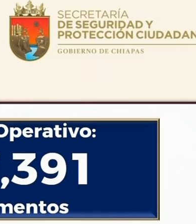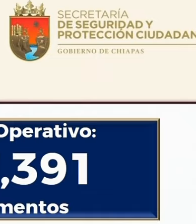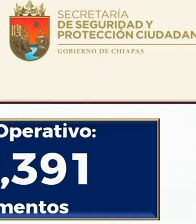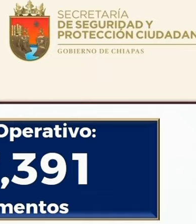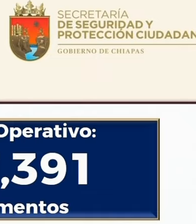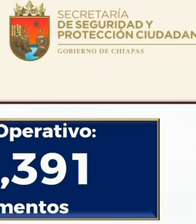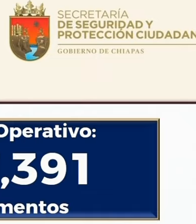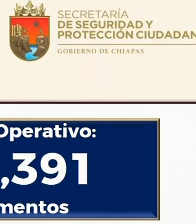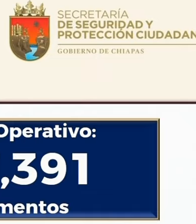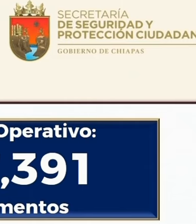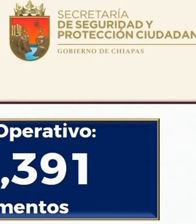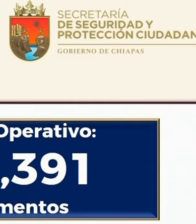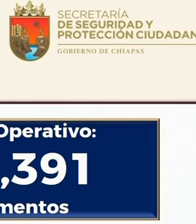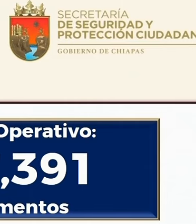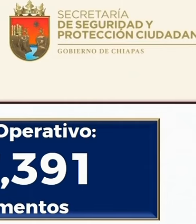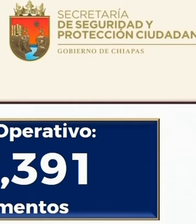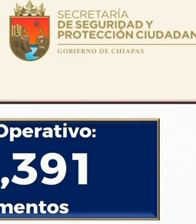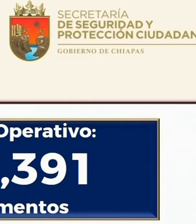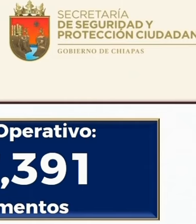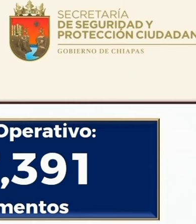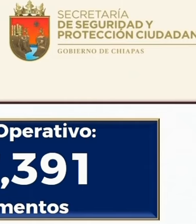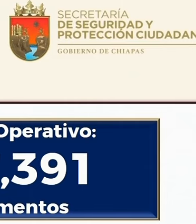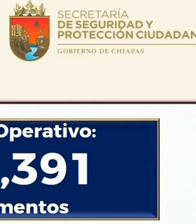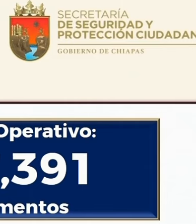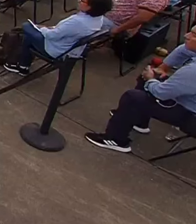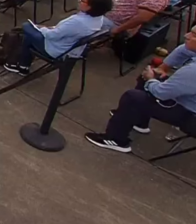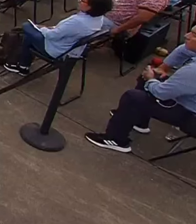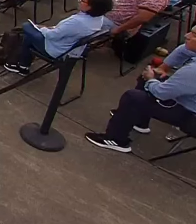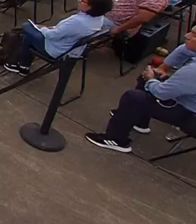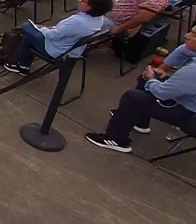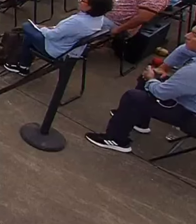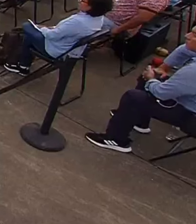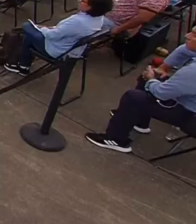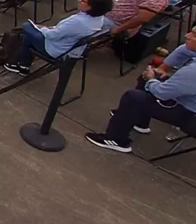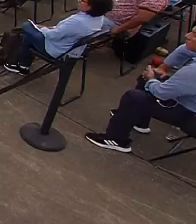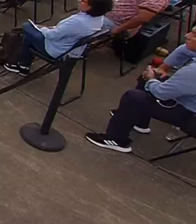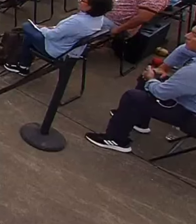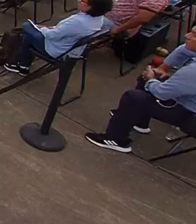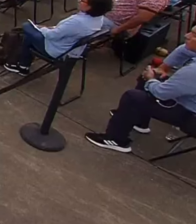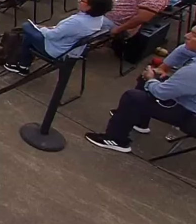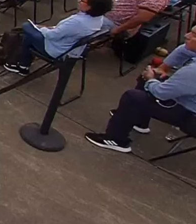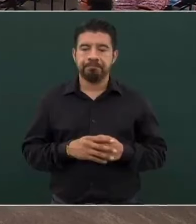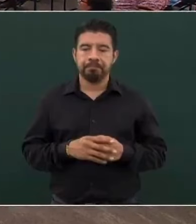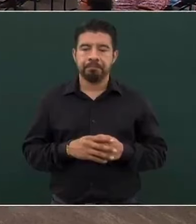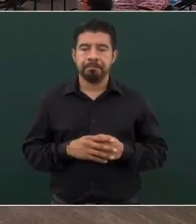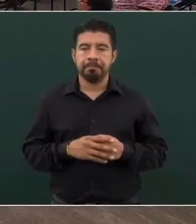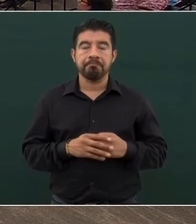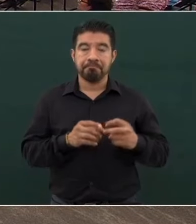17.000 fuerzas federales. Sí, la suma. Sí.